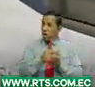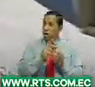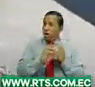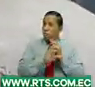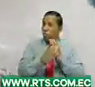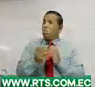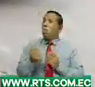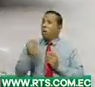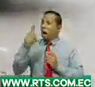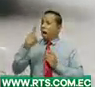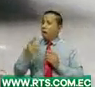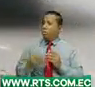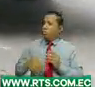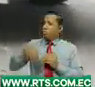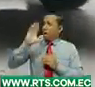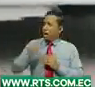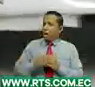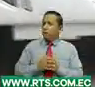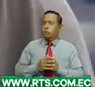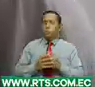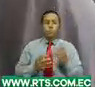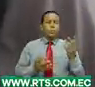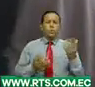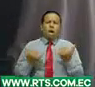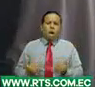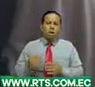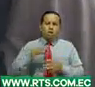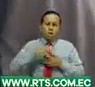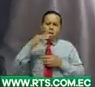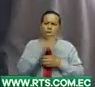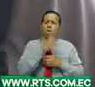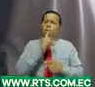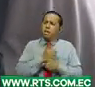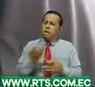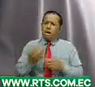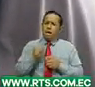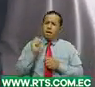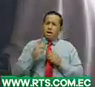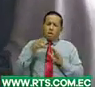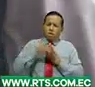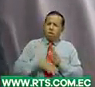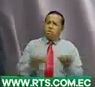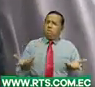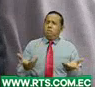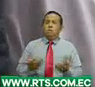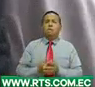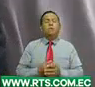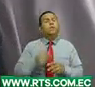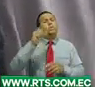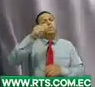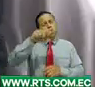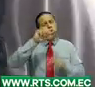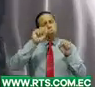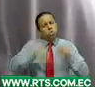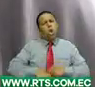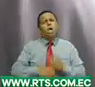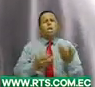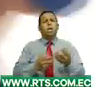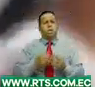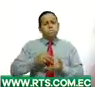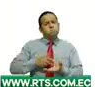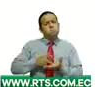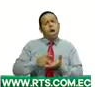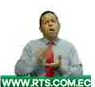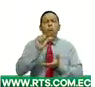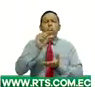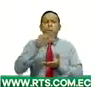crisis económica producto de la pandemia. Se puede hacer el aumento siempre y cuando la calidad de los vehículos mejore.